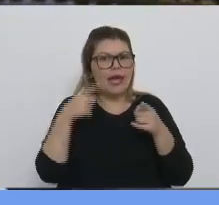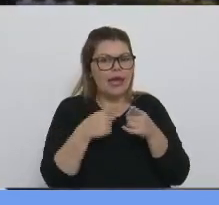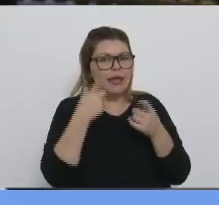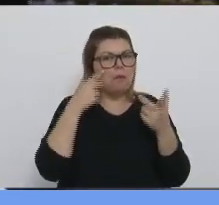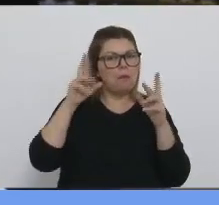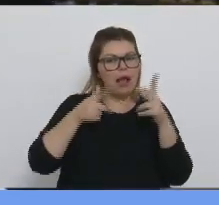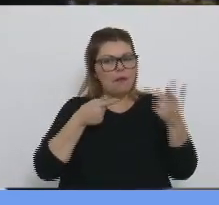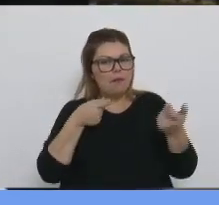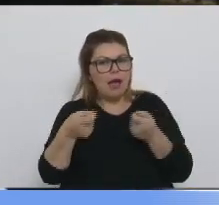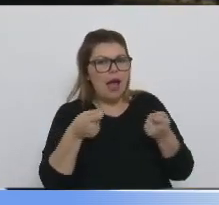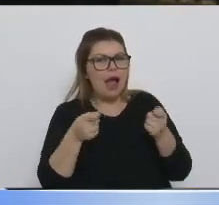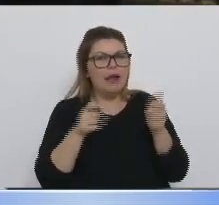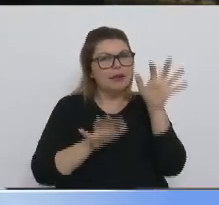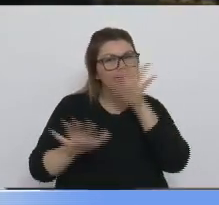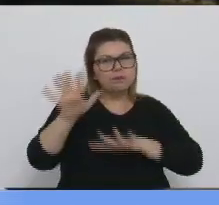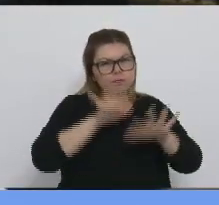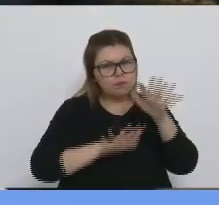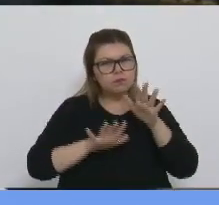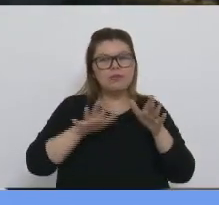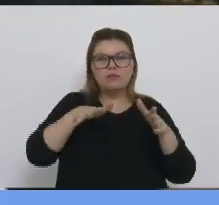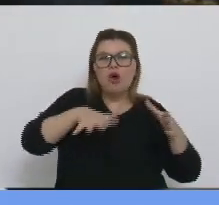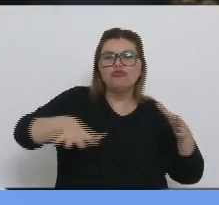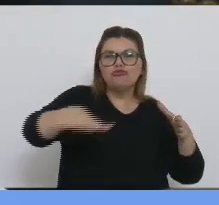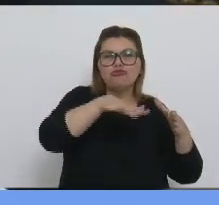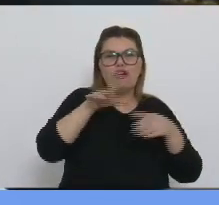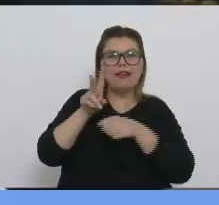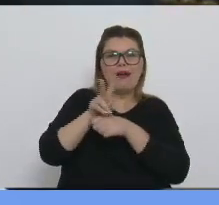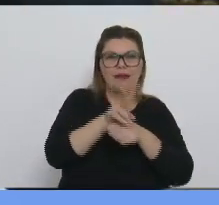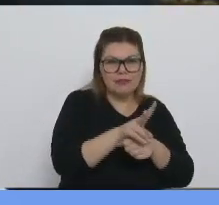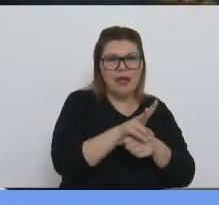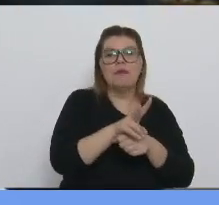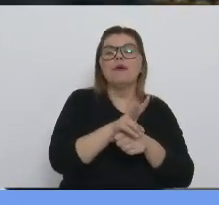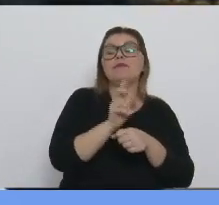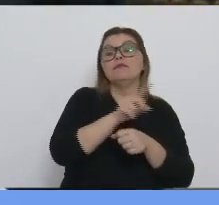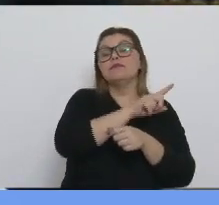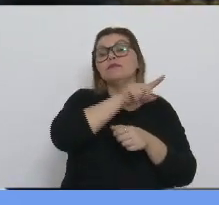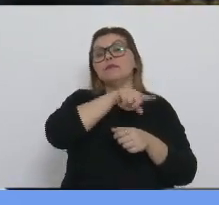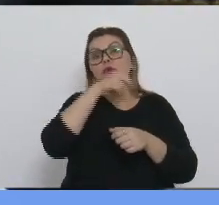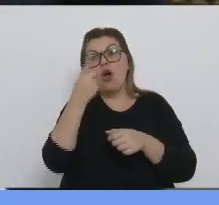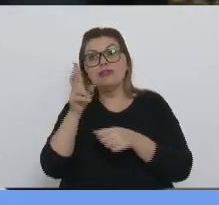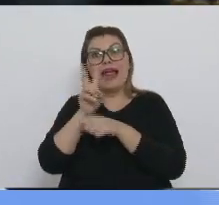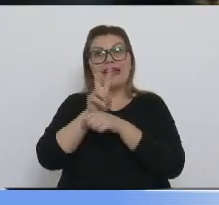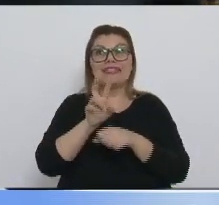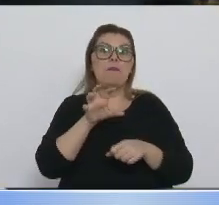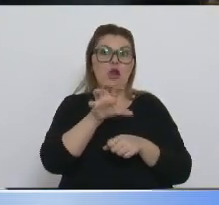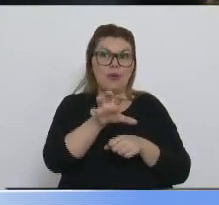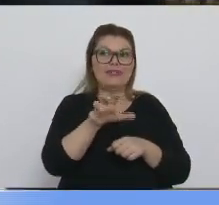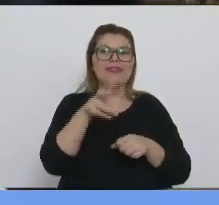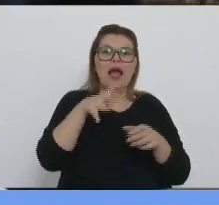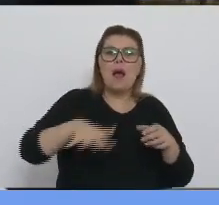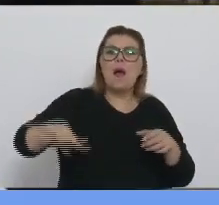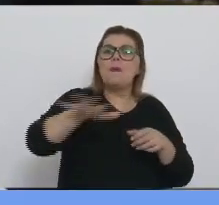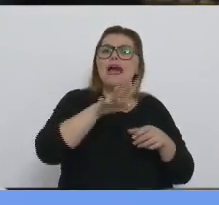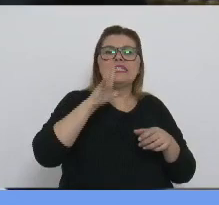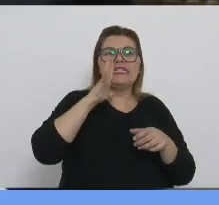pobladores locales en lo que es la zona de reservas junto con la reserva provincial isla del cerrito este jardín de más de 5 mil hectáreas